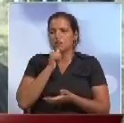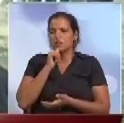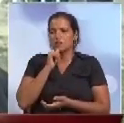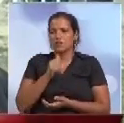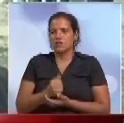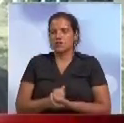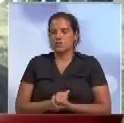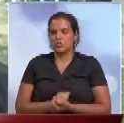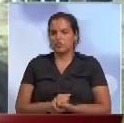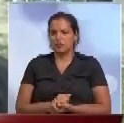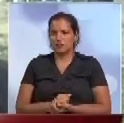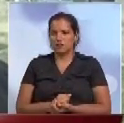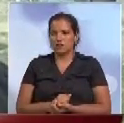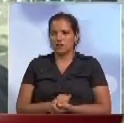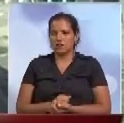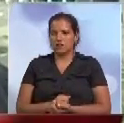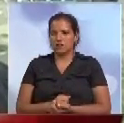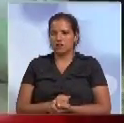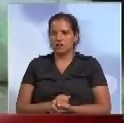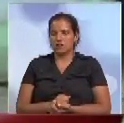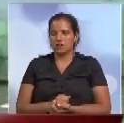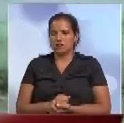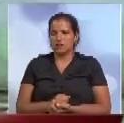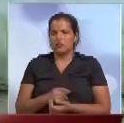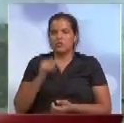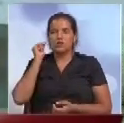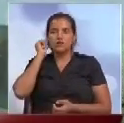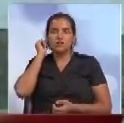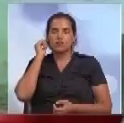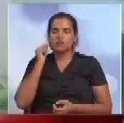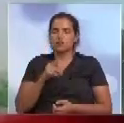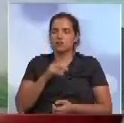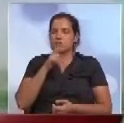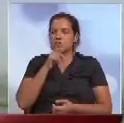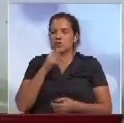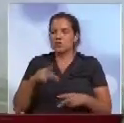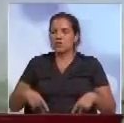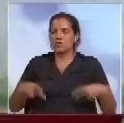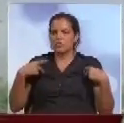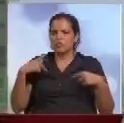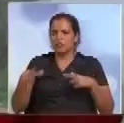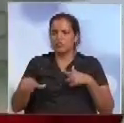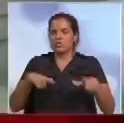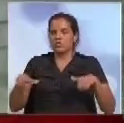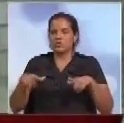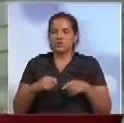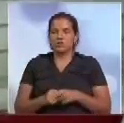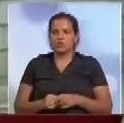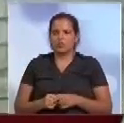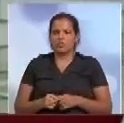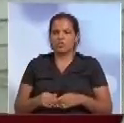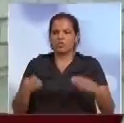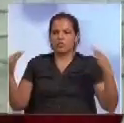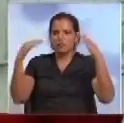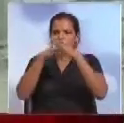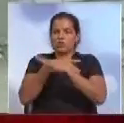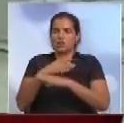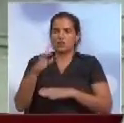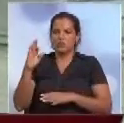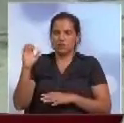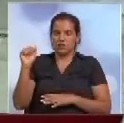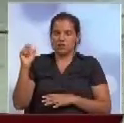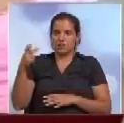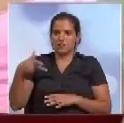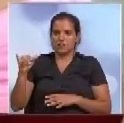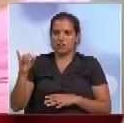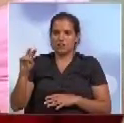abastece el consumo. Mercedes Carcelén, quien habita en este sector ubicado por los puentes que conduce a la parroquia de Tachina,